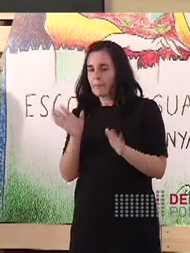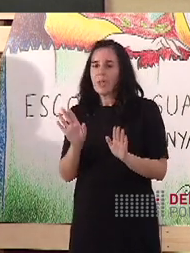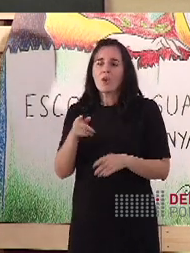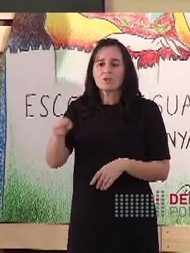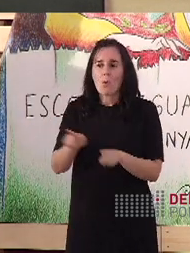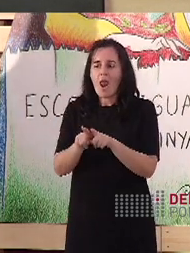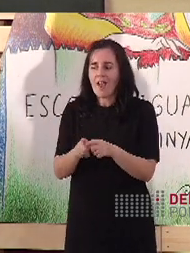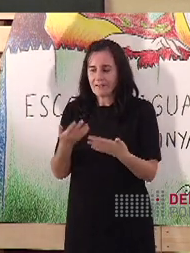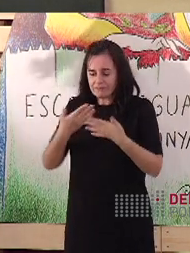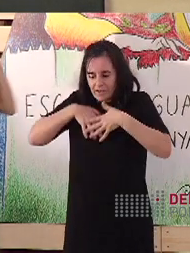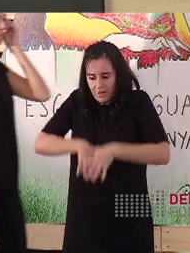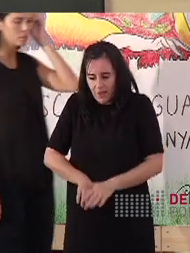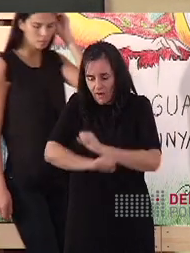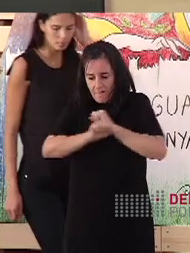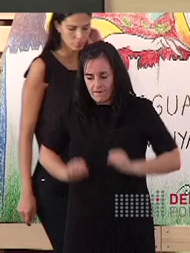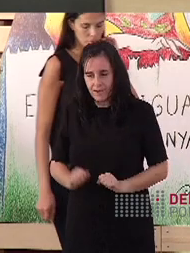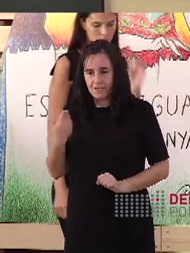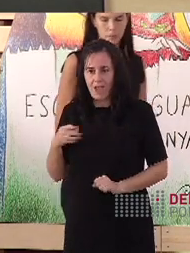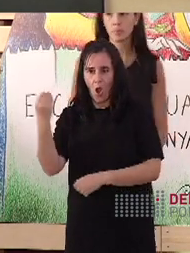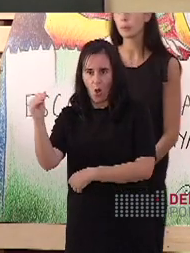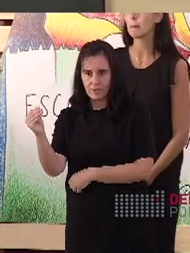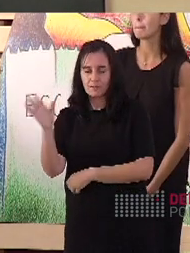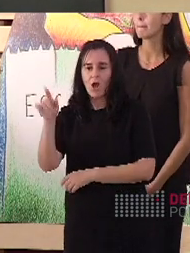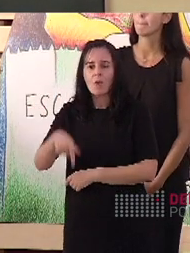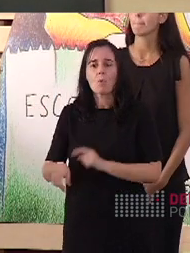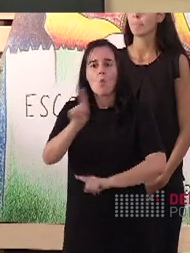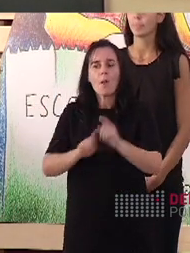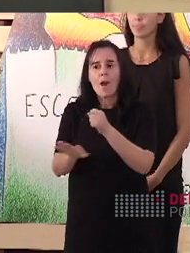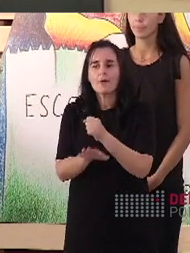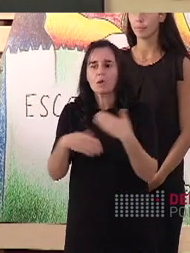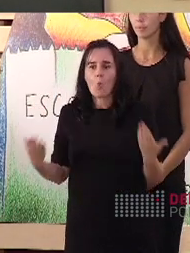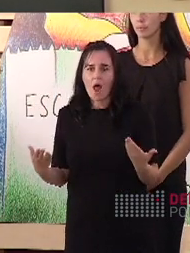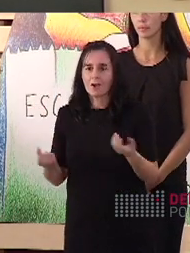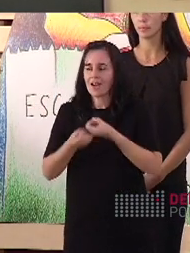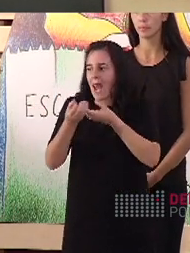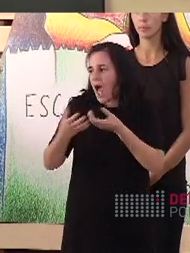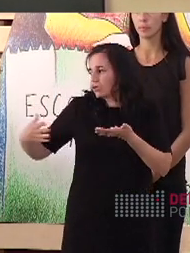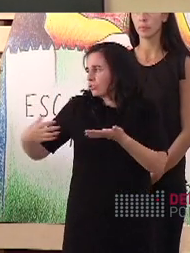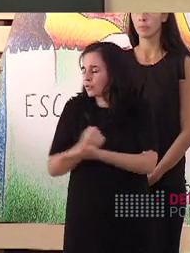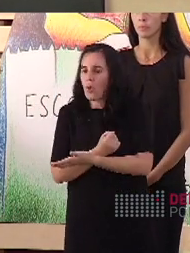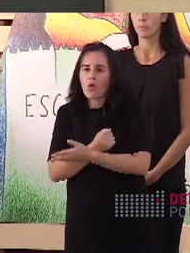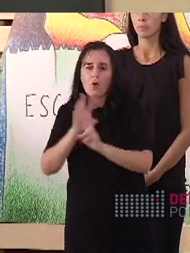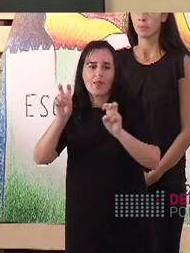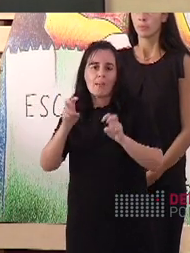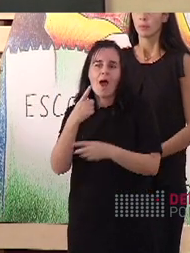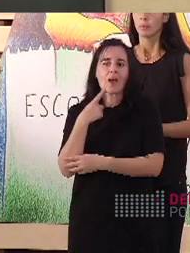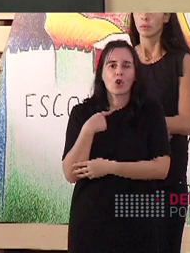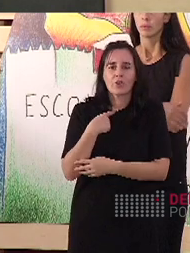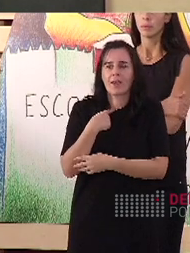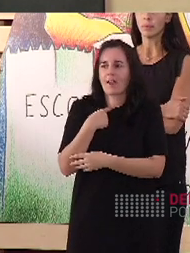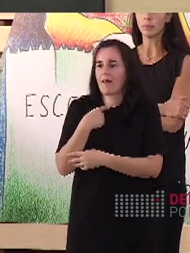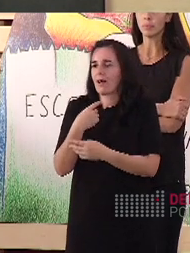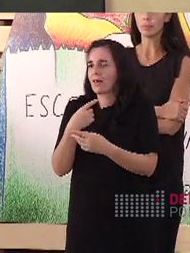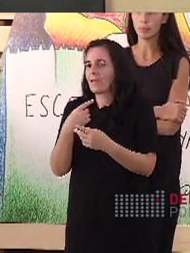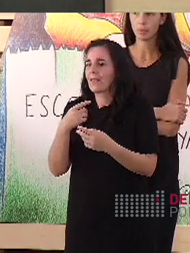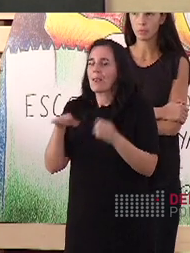eso, y es que el problema de base aquí es que todo el relato, toda la erótica, todo el deseo está construido en base al deseo